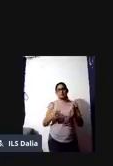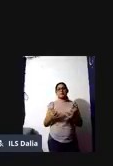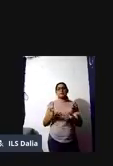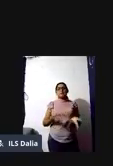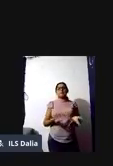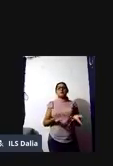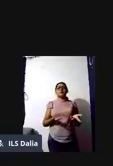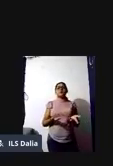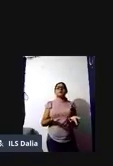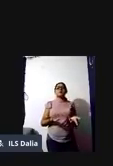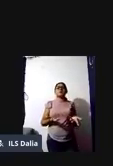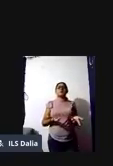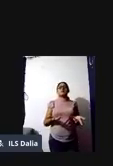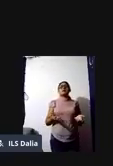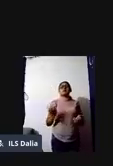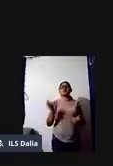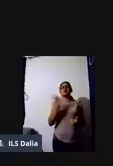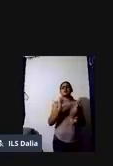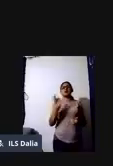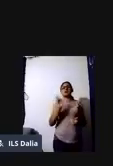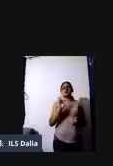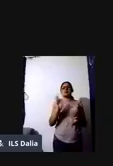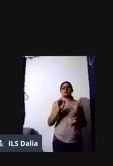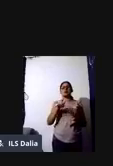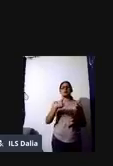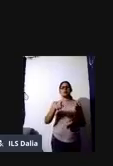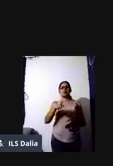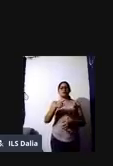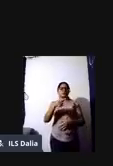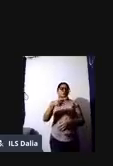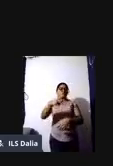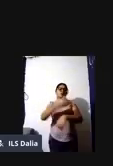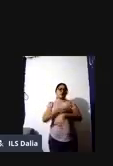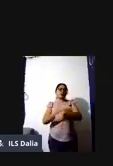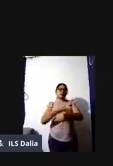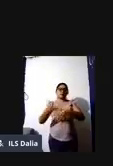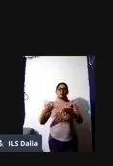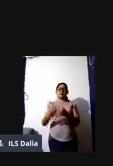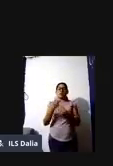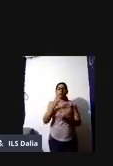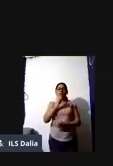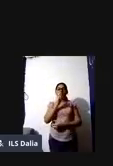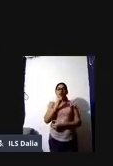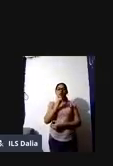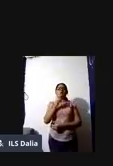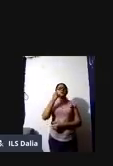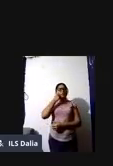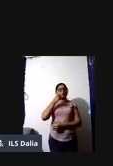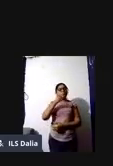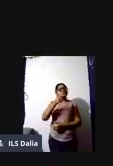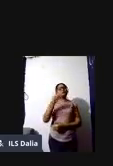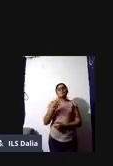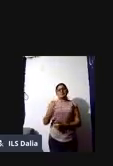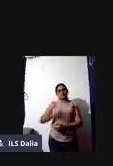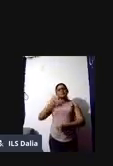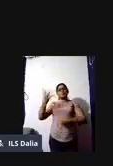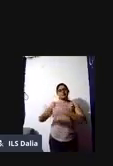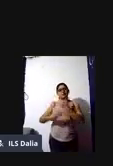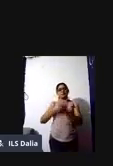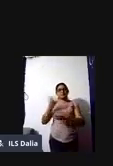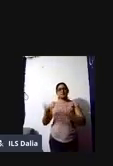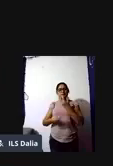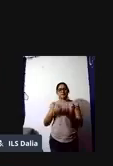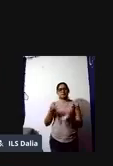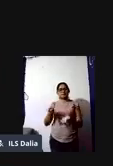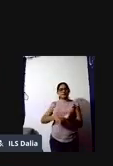importa si no lo haces con tu familia. Debes externar las emociones o los